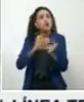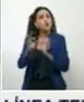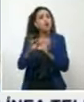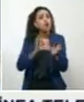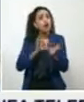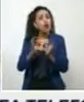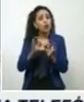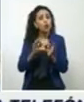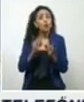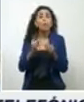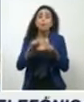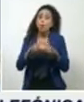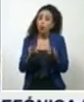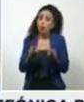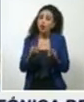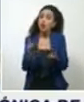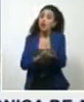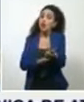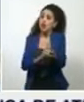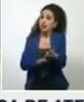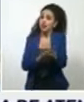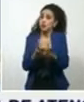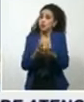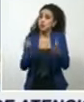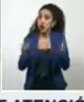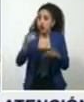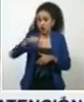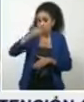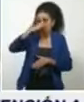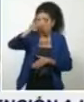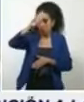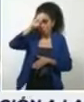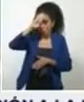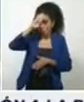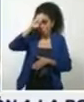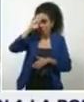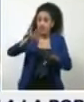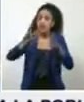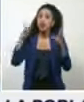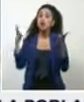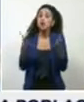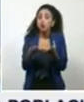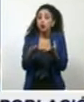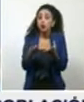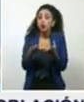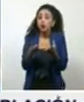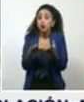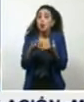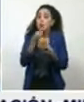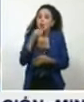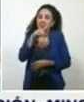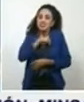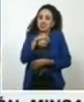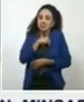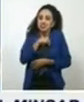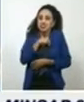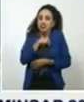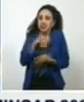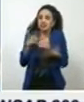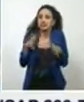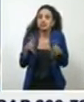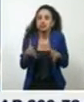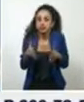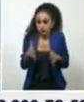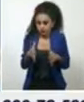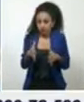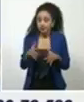número importante en Cuba y en el mundo, pues le puede crear un poco de aprensión, ¿no? Y hablábamos